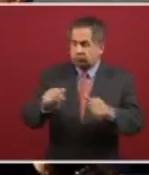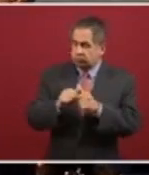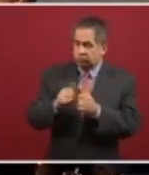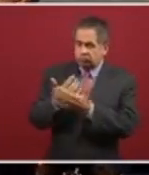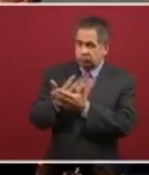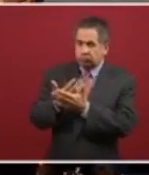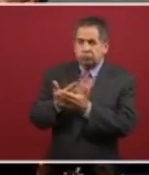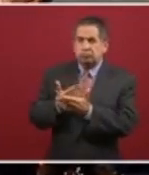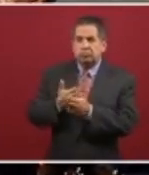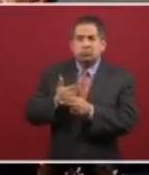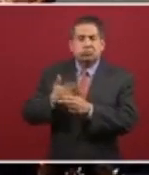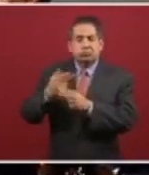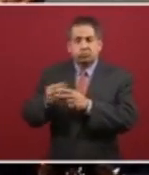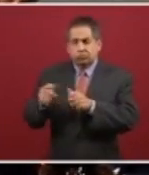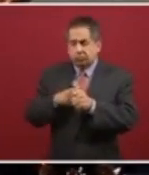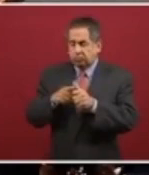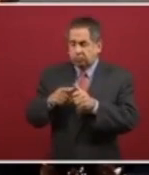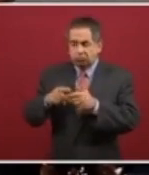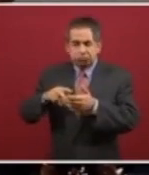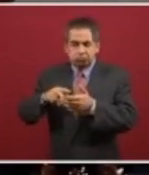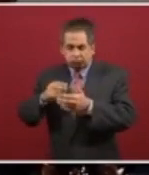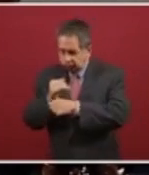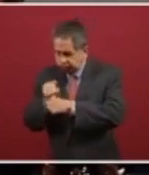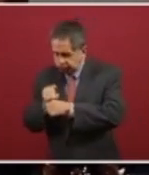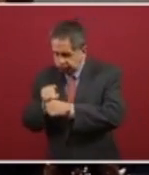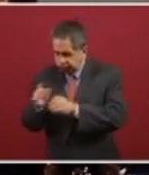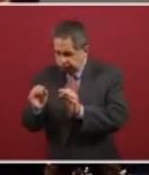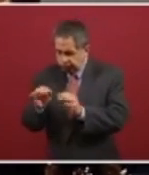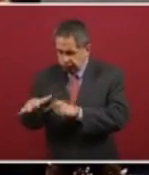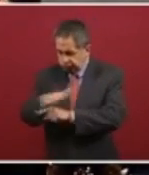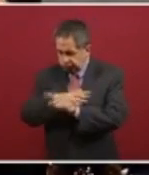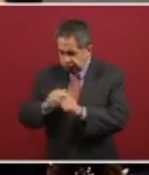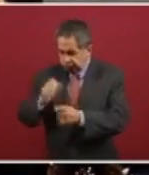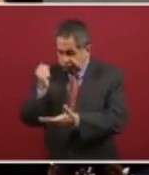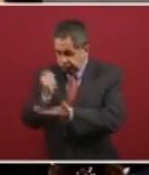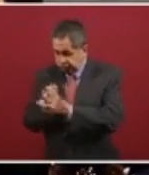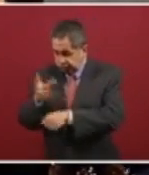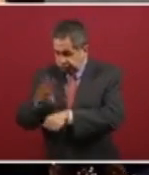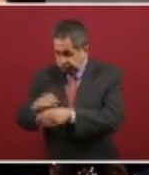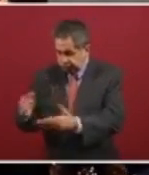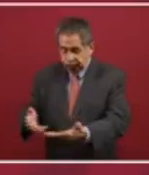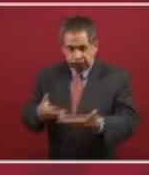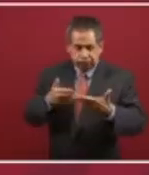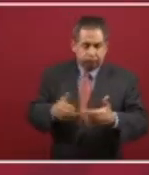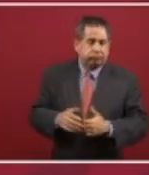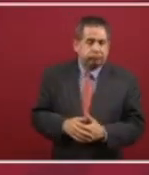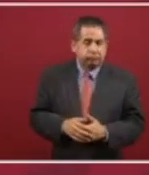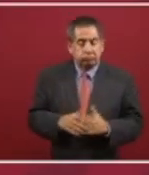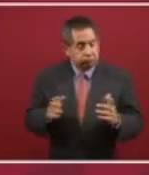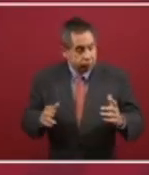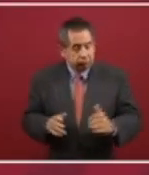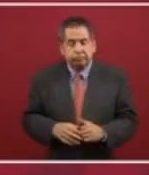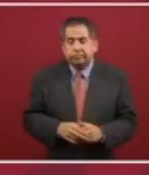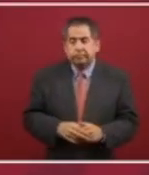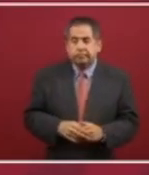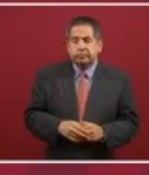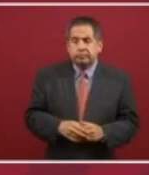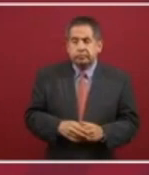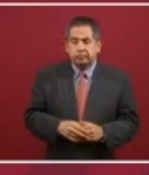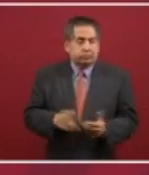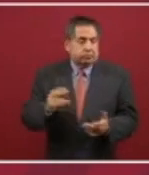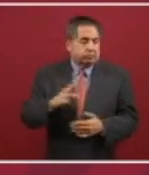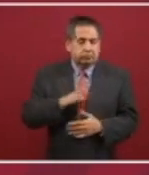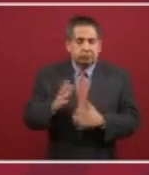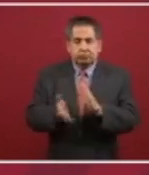con un estudio de impacto ambiental. ¿Qué nos puede decir de eso? Y ahorita sigo con la segunda. Gracias. Pues que no hay